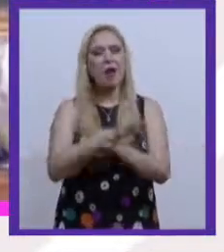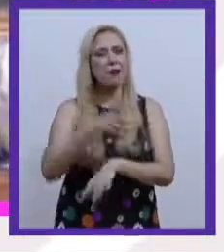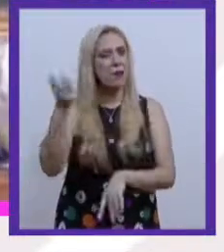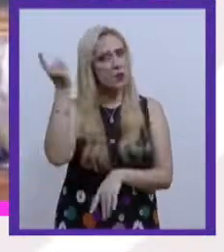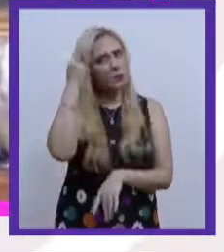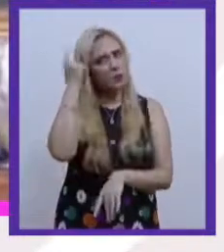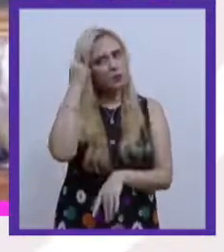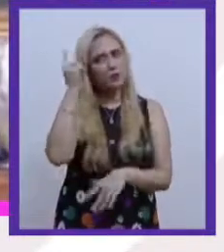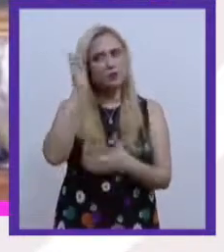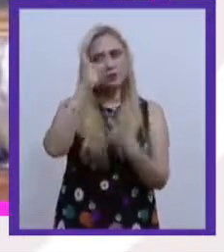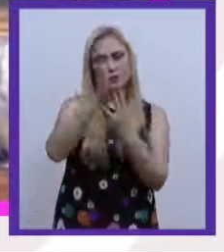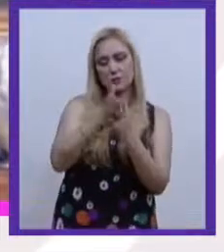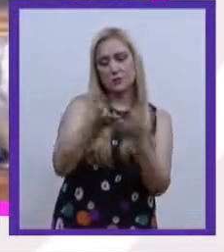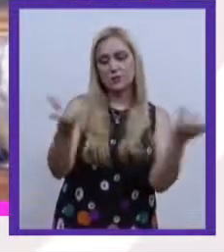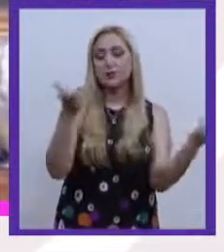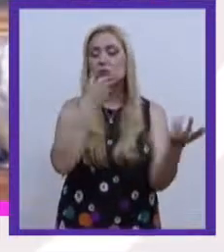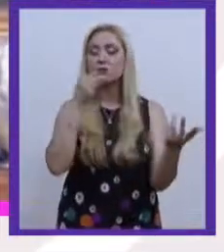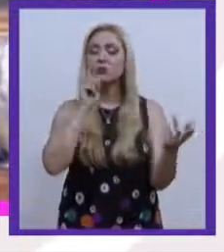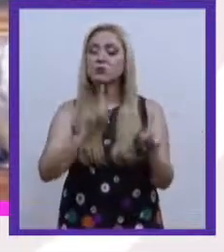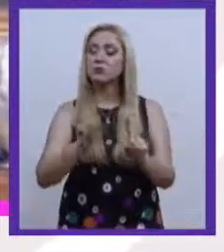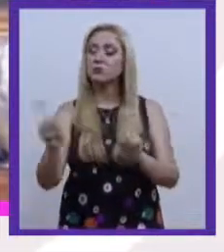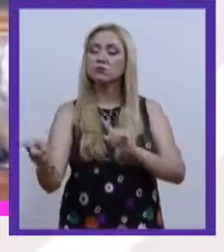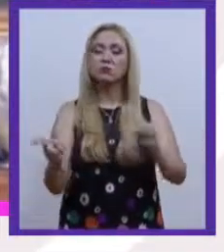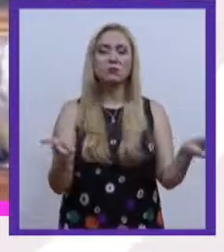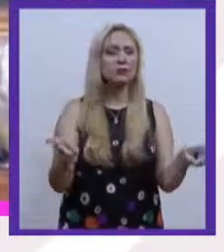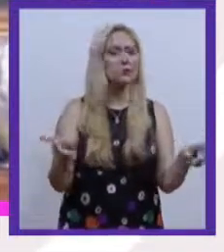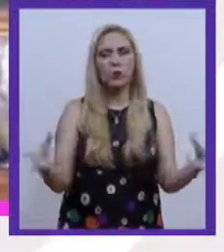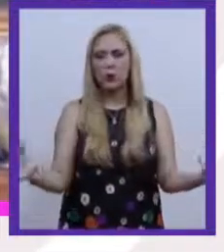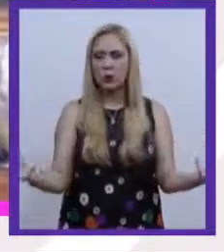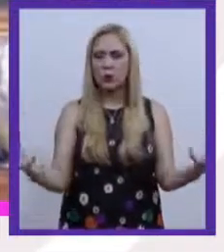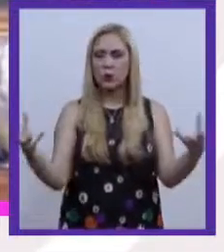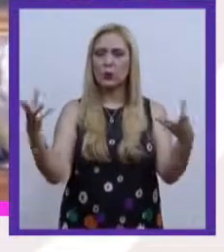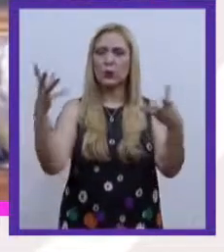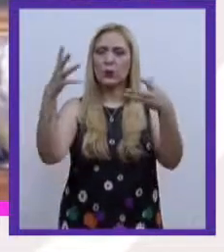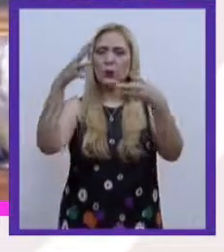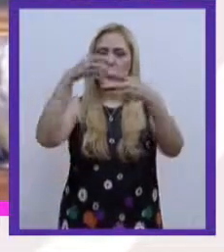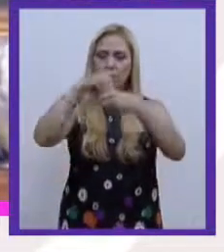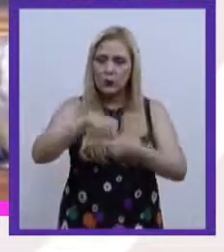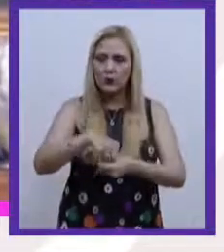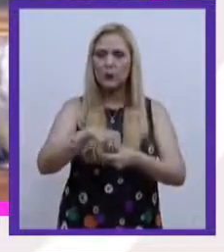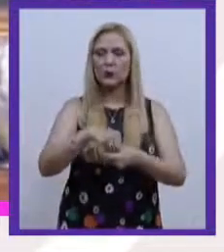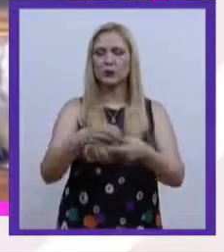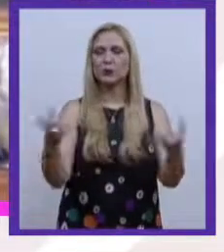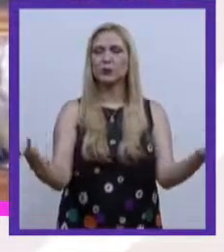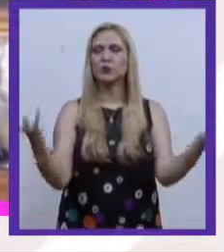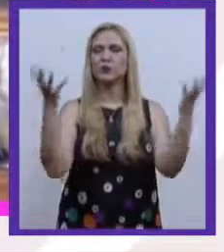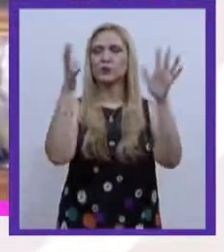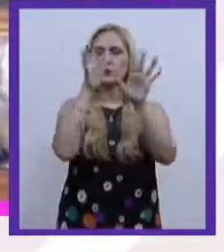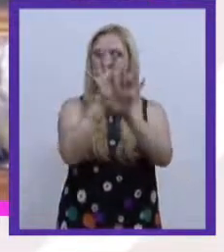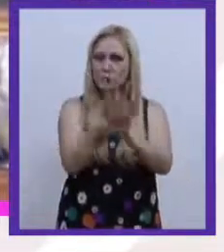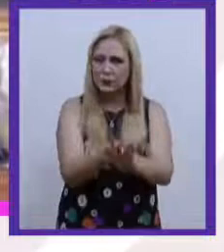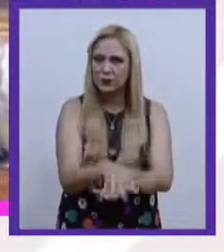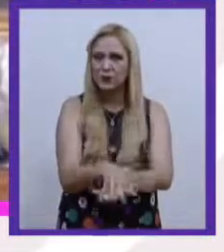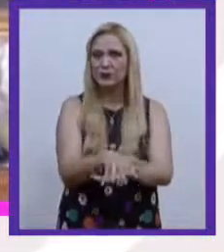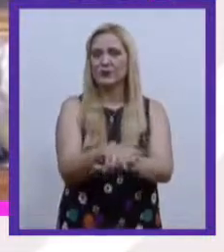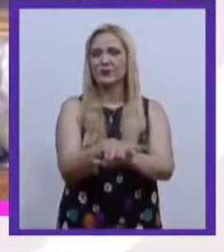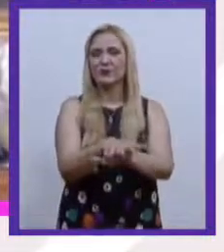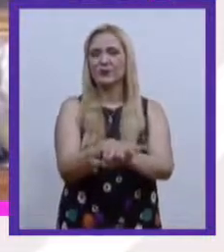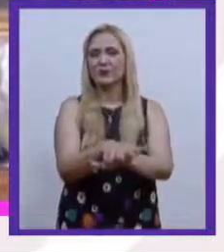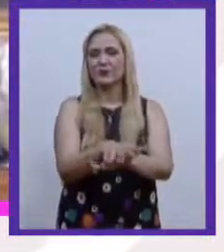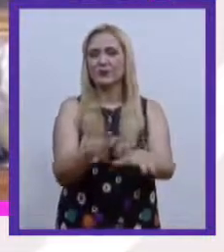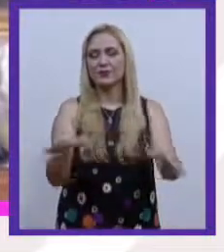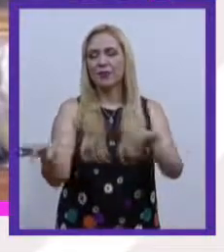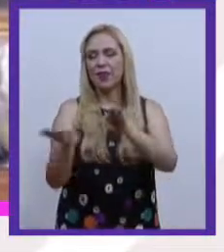de la división sexual del trabajo incluya a los hombres, su pie que tienen puesto en el trabajo